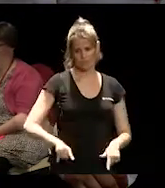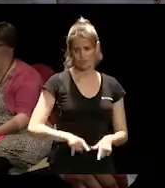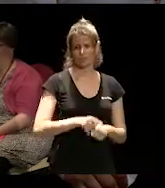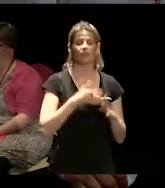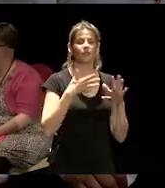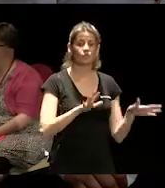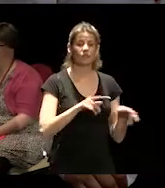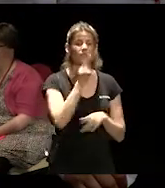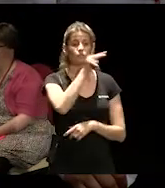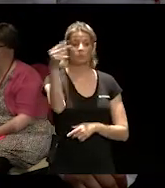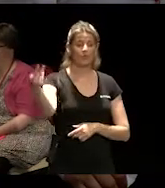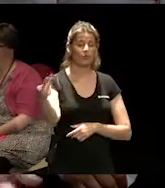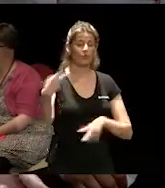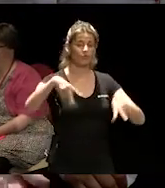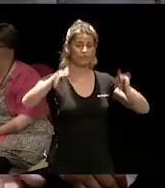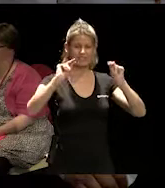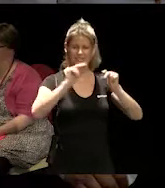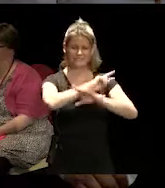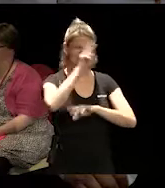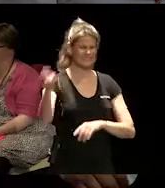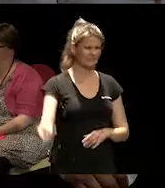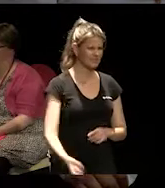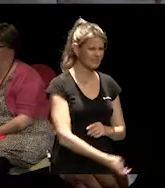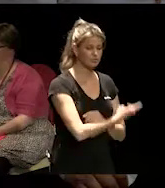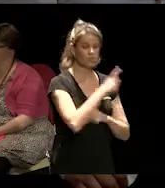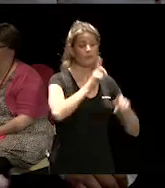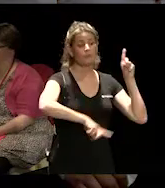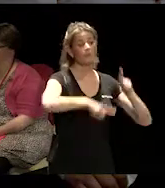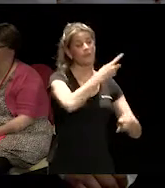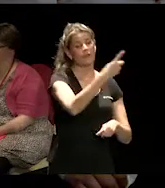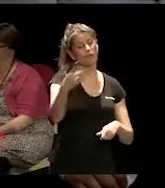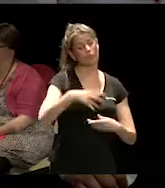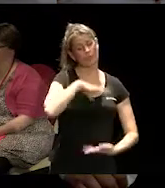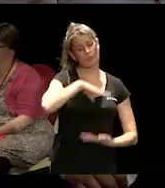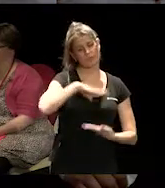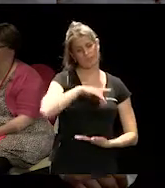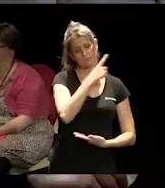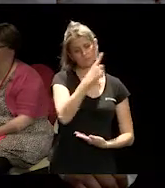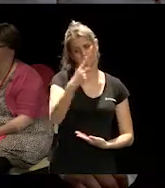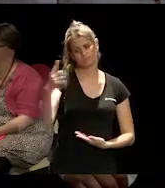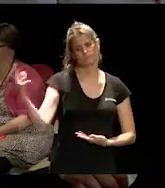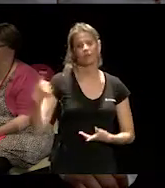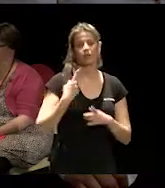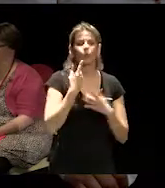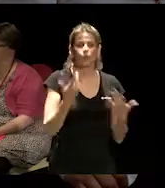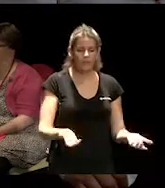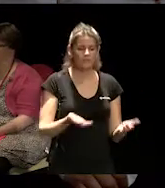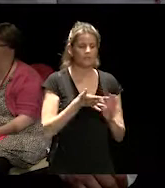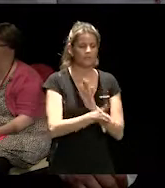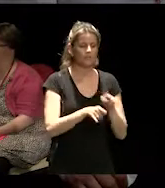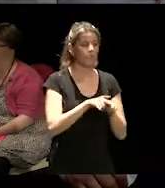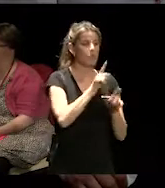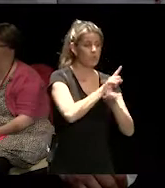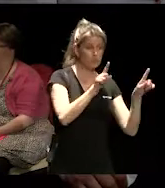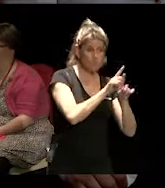tanto, el resultado final pues, ha sido muy diverso en función de las capacidades de las personas, tanto de los músicos como de las personas con